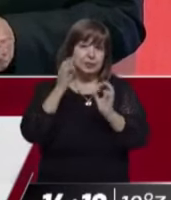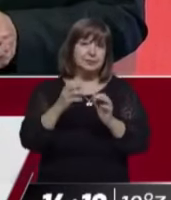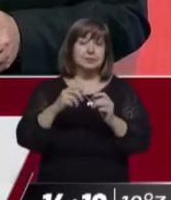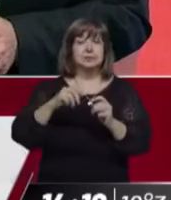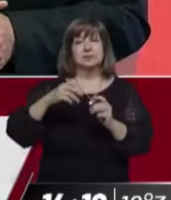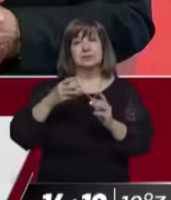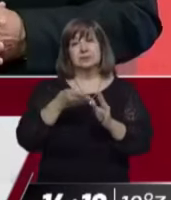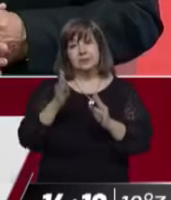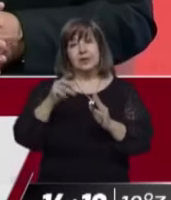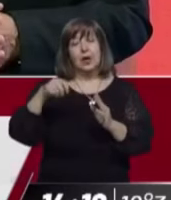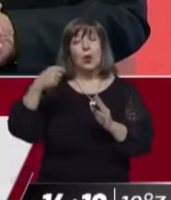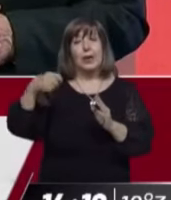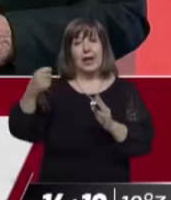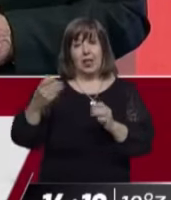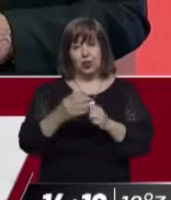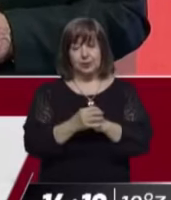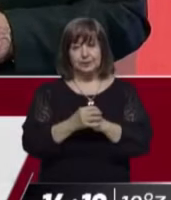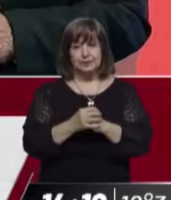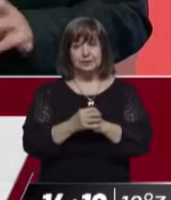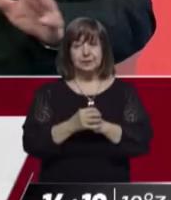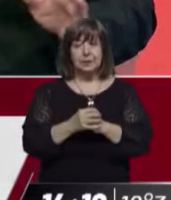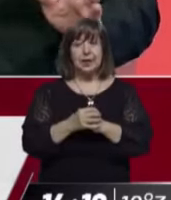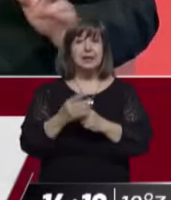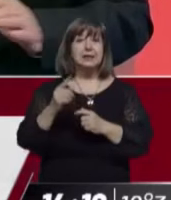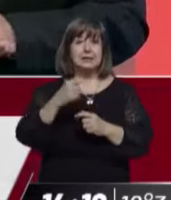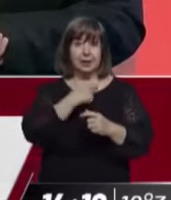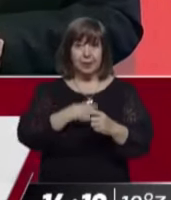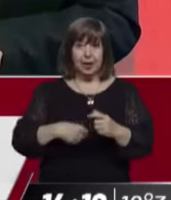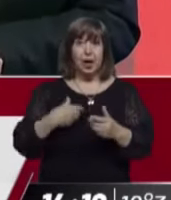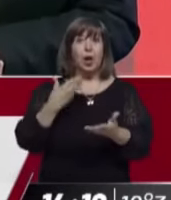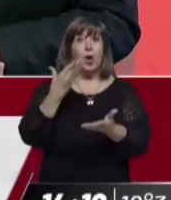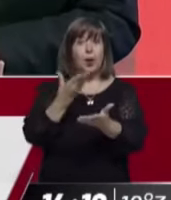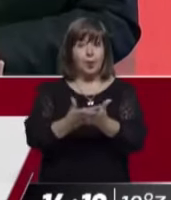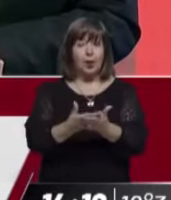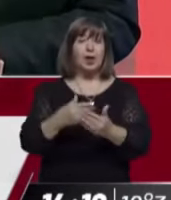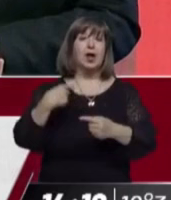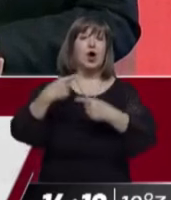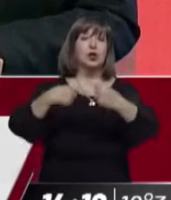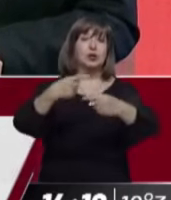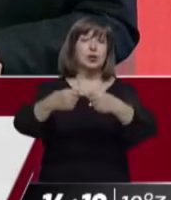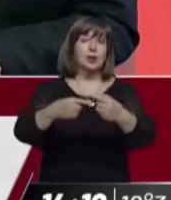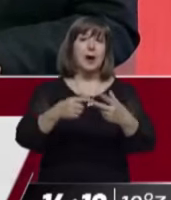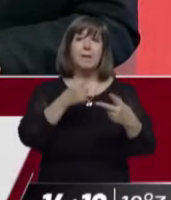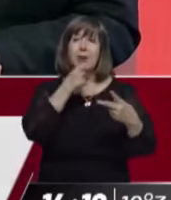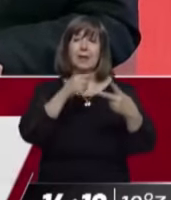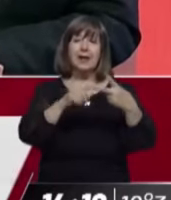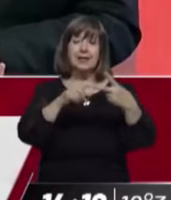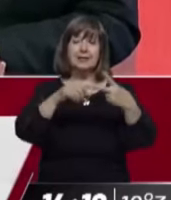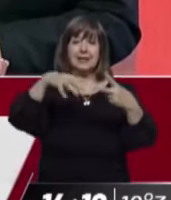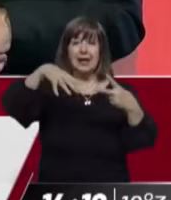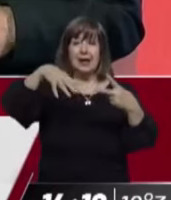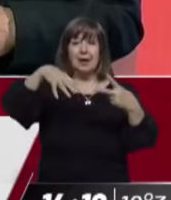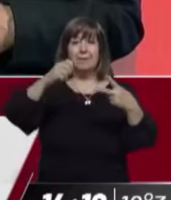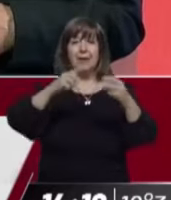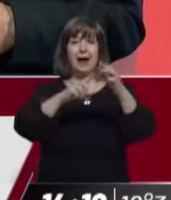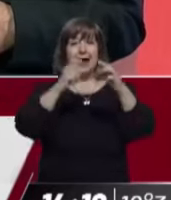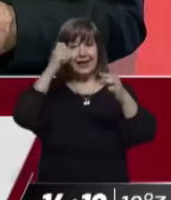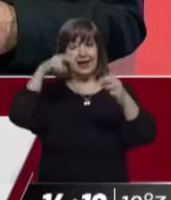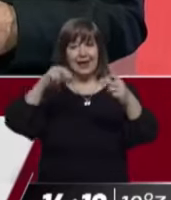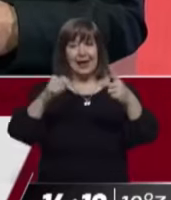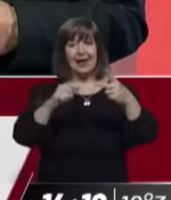durante 5 años más. Así que ya lo de Maqueda me parece que está resuelto. Sí, yo lo leí así, como una cosa de